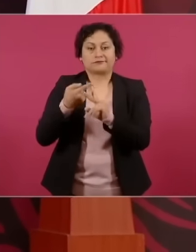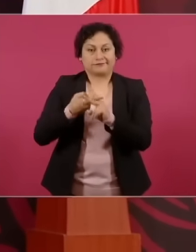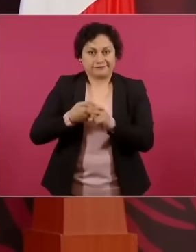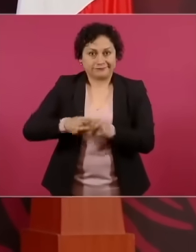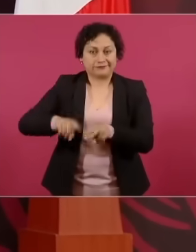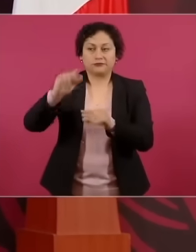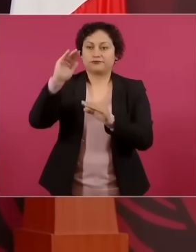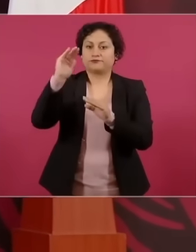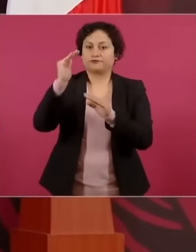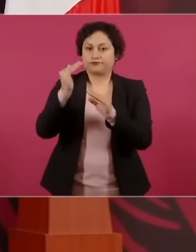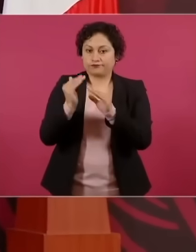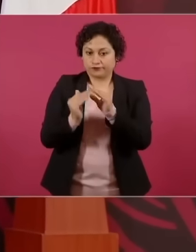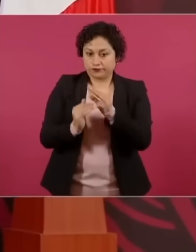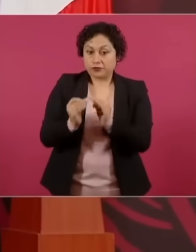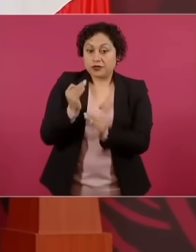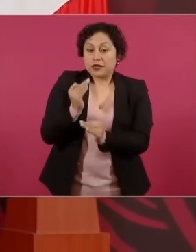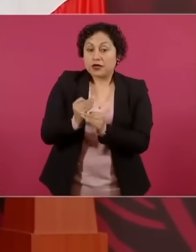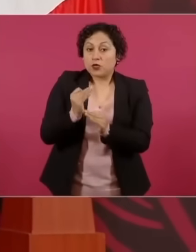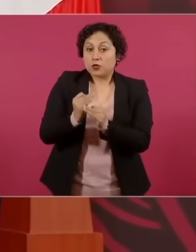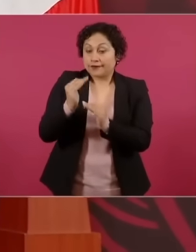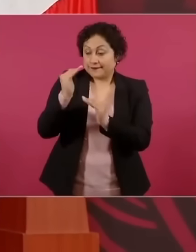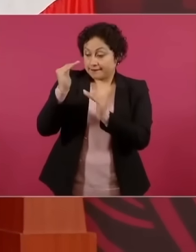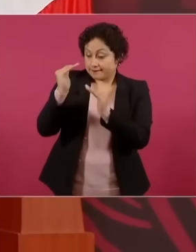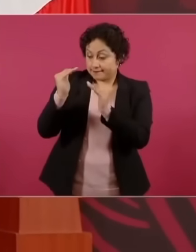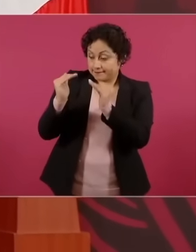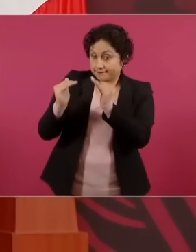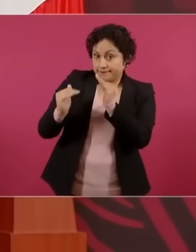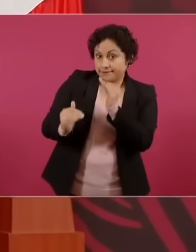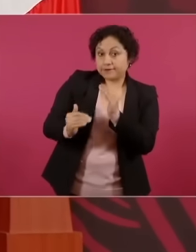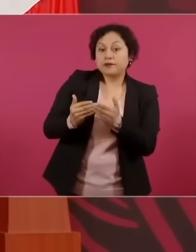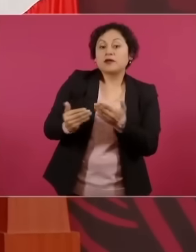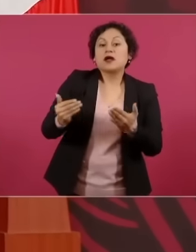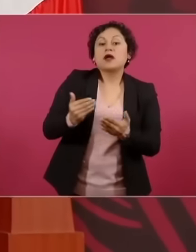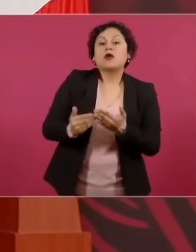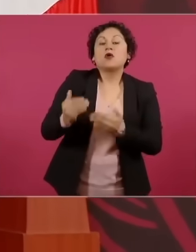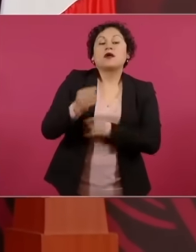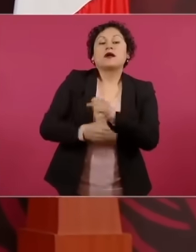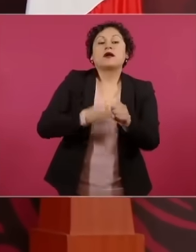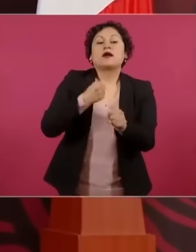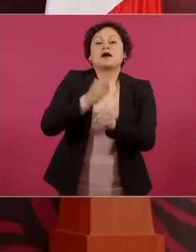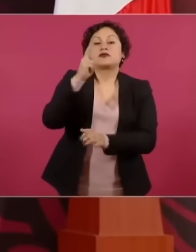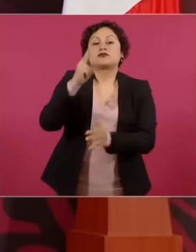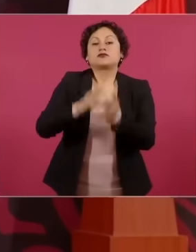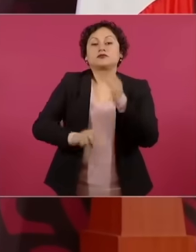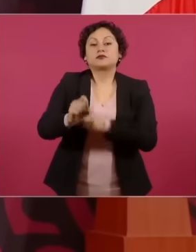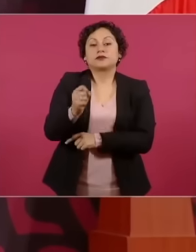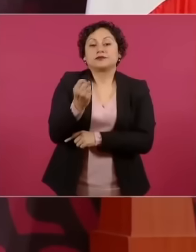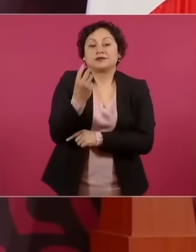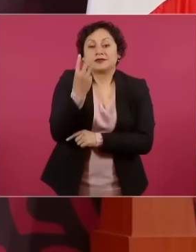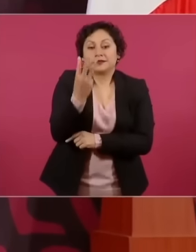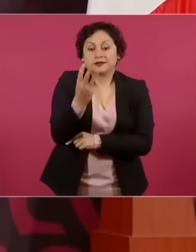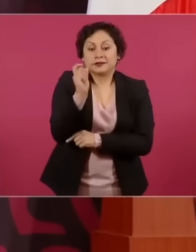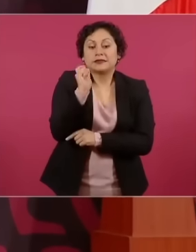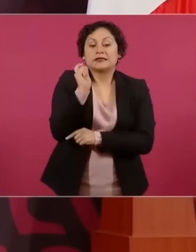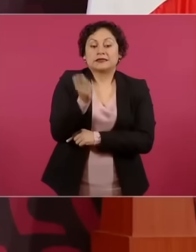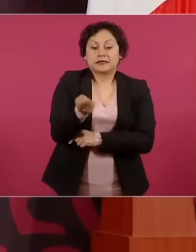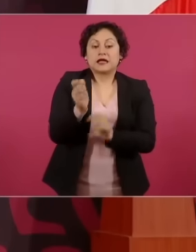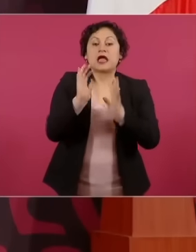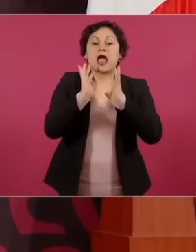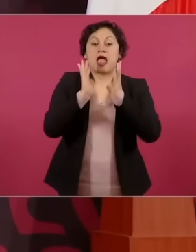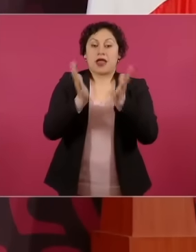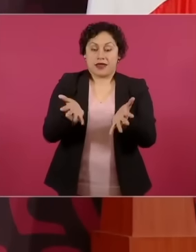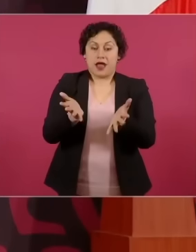Y aquí estamos. Y ahora, en el 23, ya tenemos una disminución de